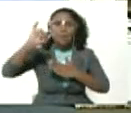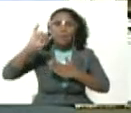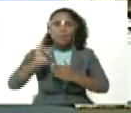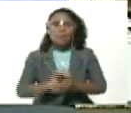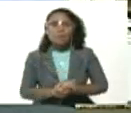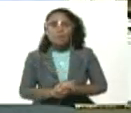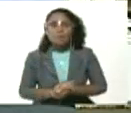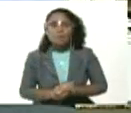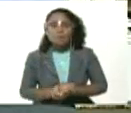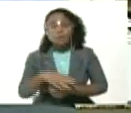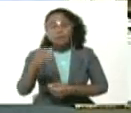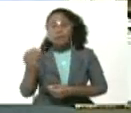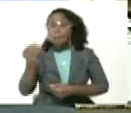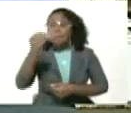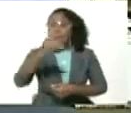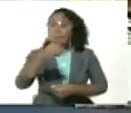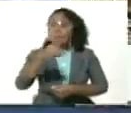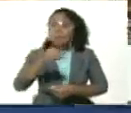y además